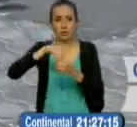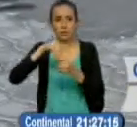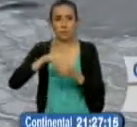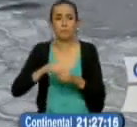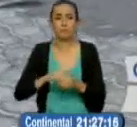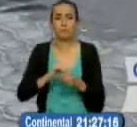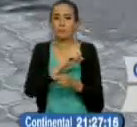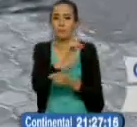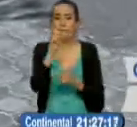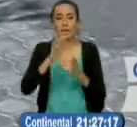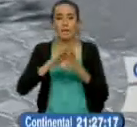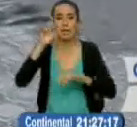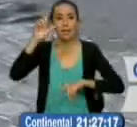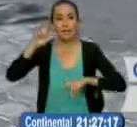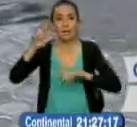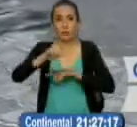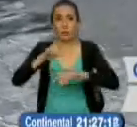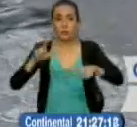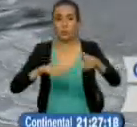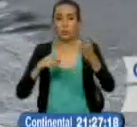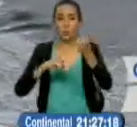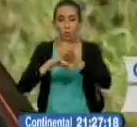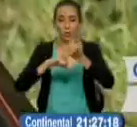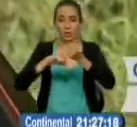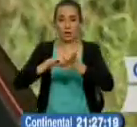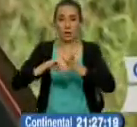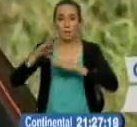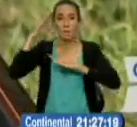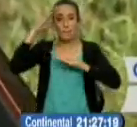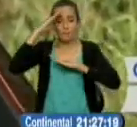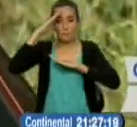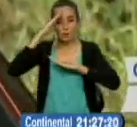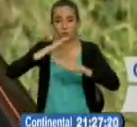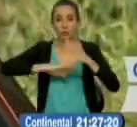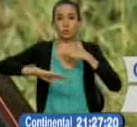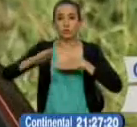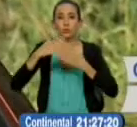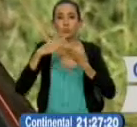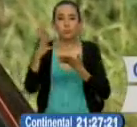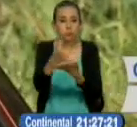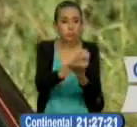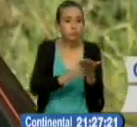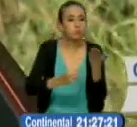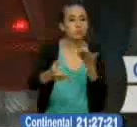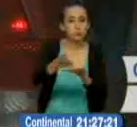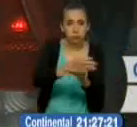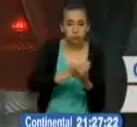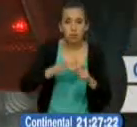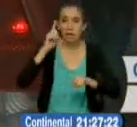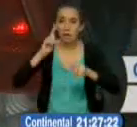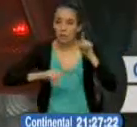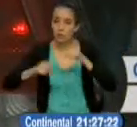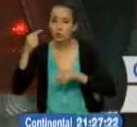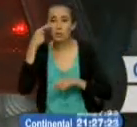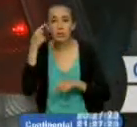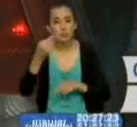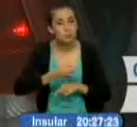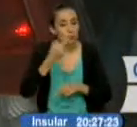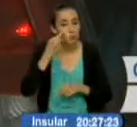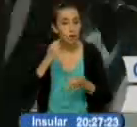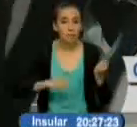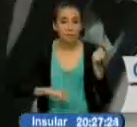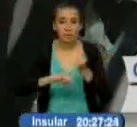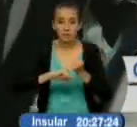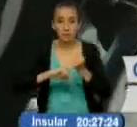dicha diligencia, que contó con el apoyo de las unidades especiales de la Policía Nacional, se incautaron varias evidencias que aportarán a las investigaciones del